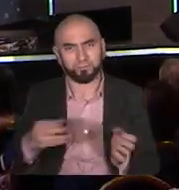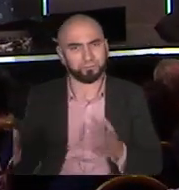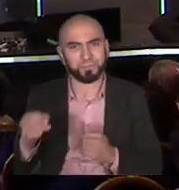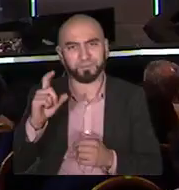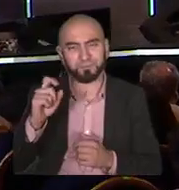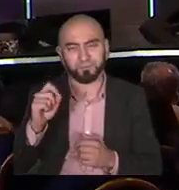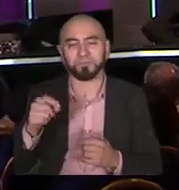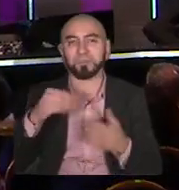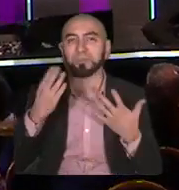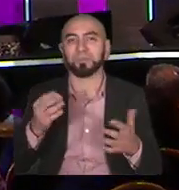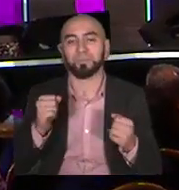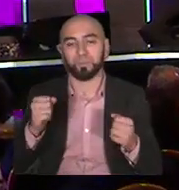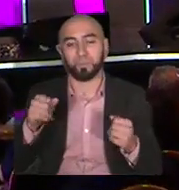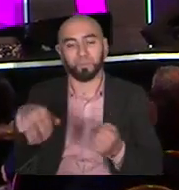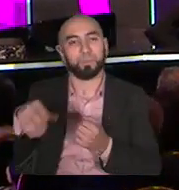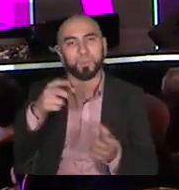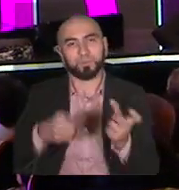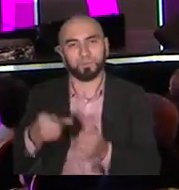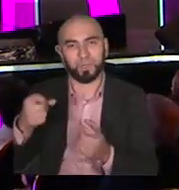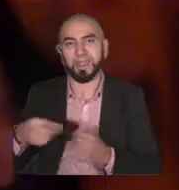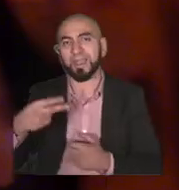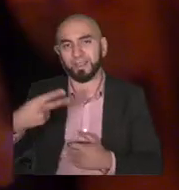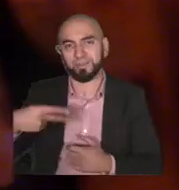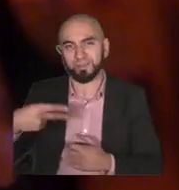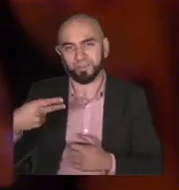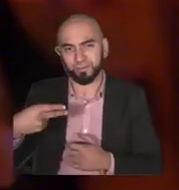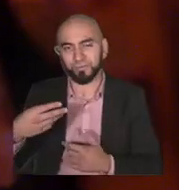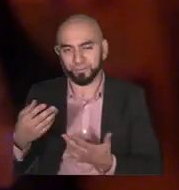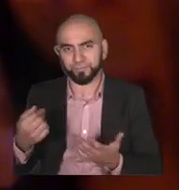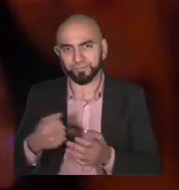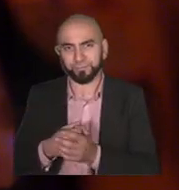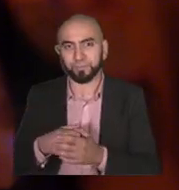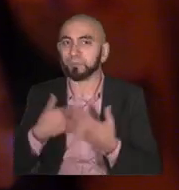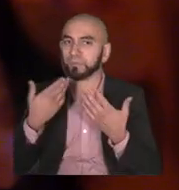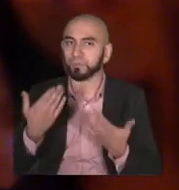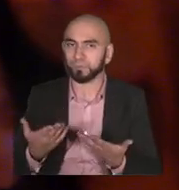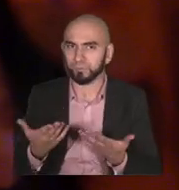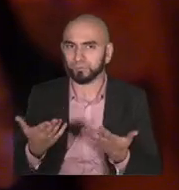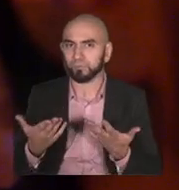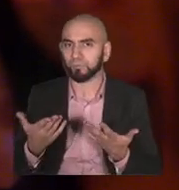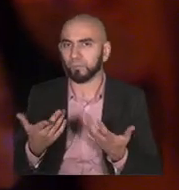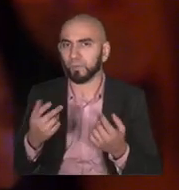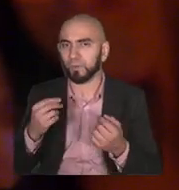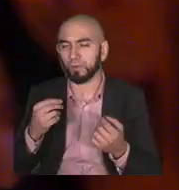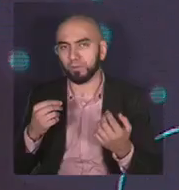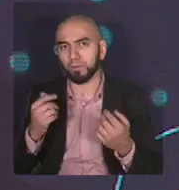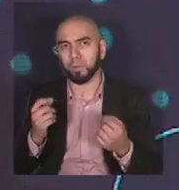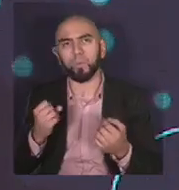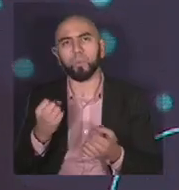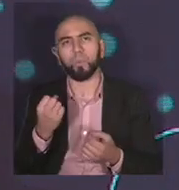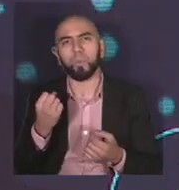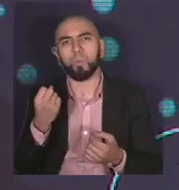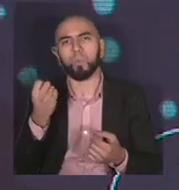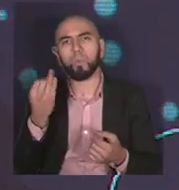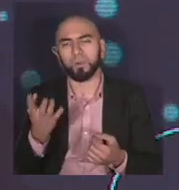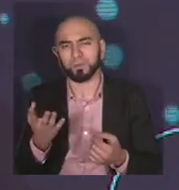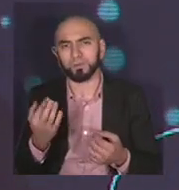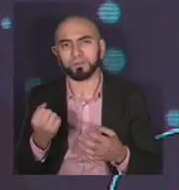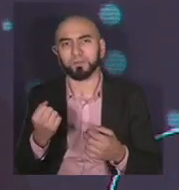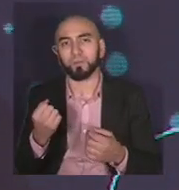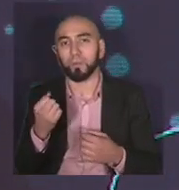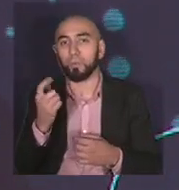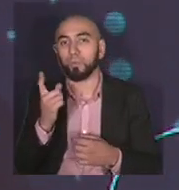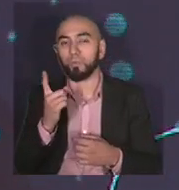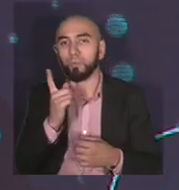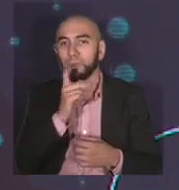Por lo tanto, la generalizabilidad es quizás un poco cuestionable. ¿Cuántas veces por minuto?